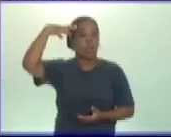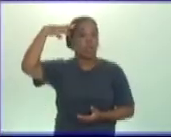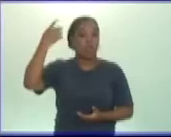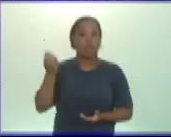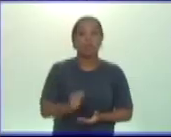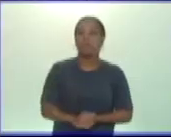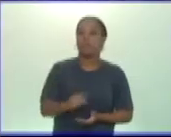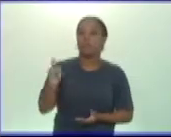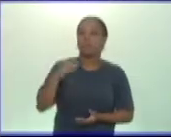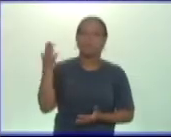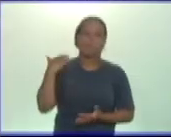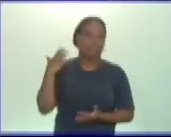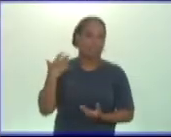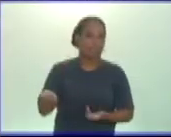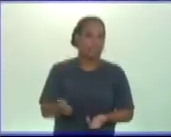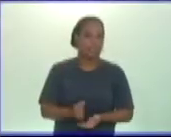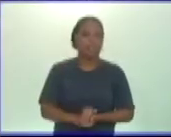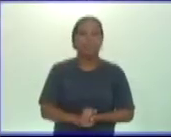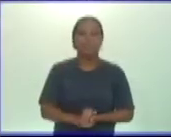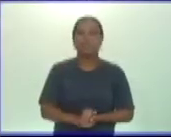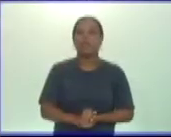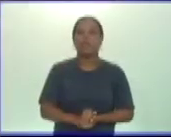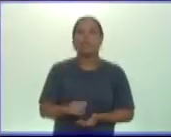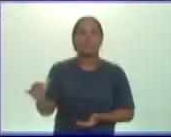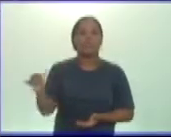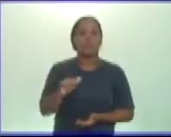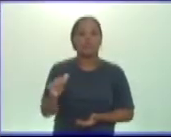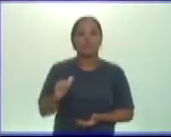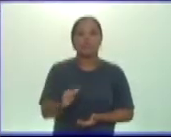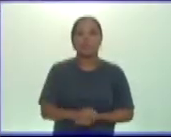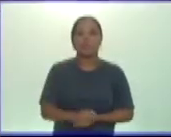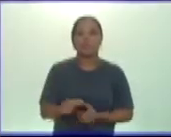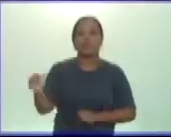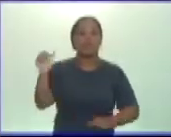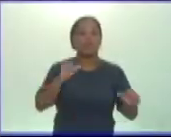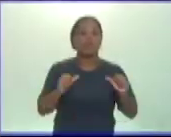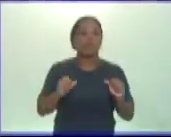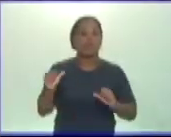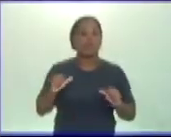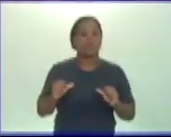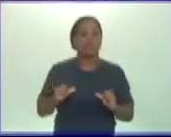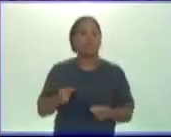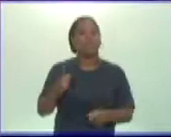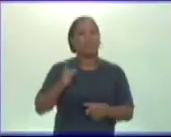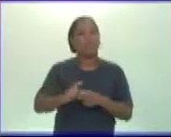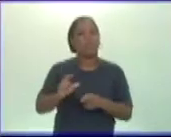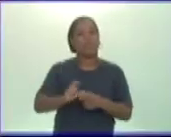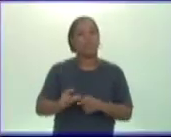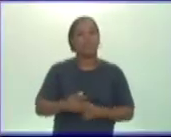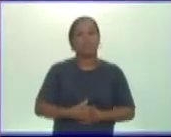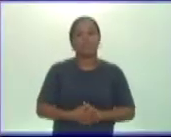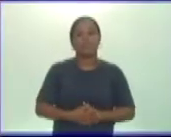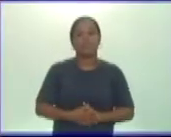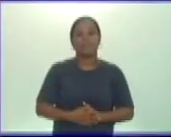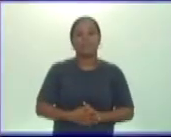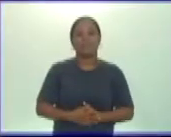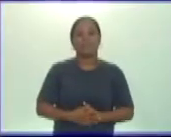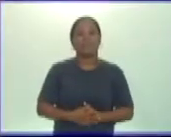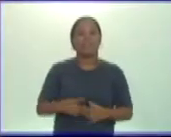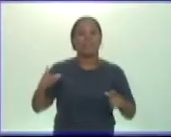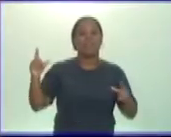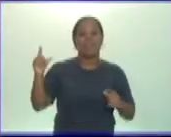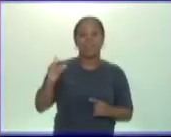usar calefactores. Y también reducir el uso de sustancias químicas en los cultivos. La reducción